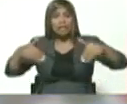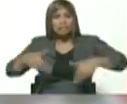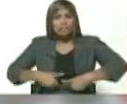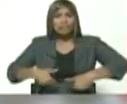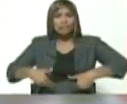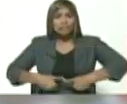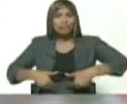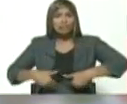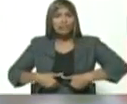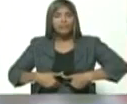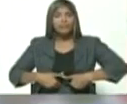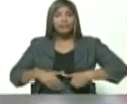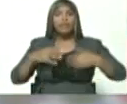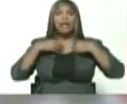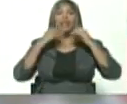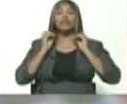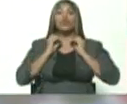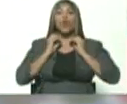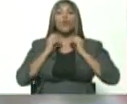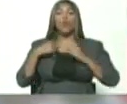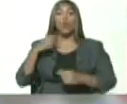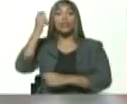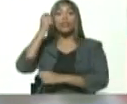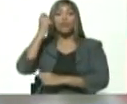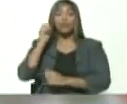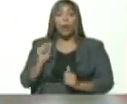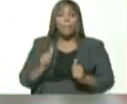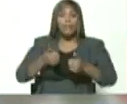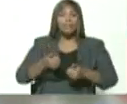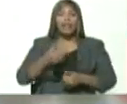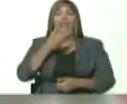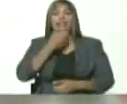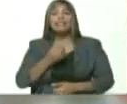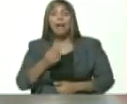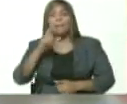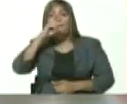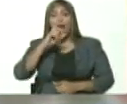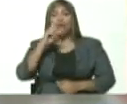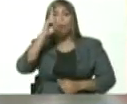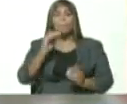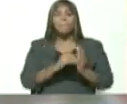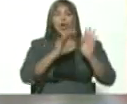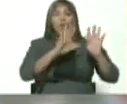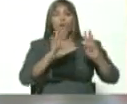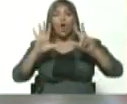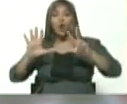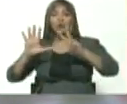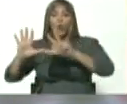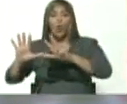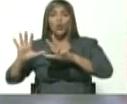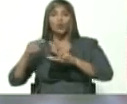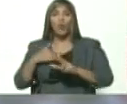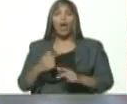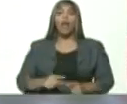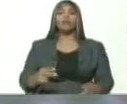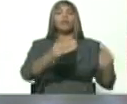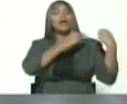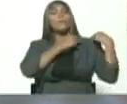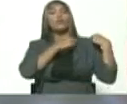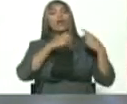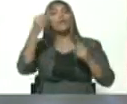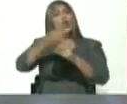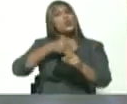Aristóbulo llegó a diputado aquel diciembre del 88... y estuvo al frente de las luchas del pueblo de Venezuela